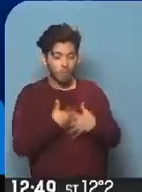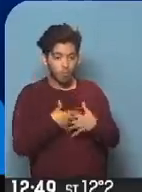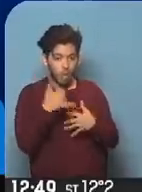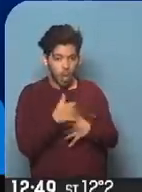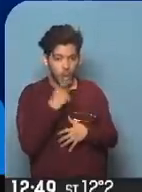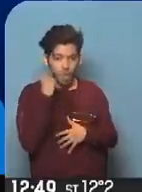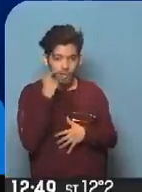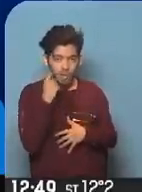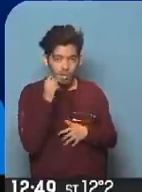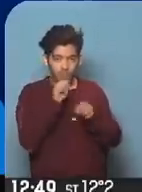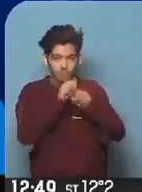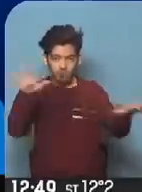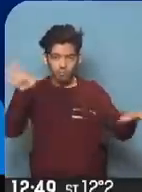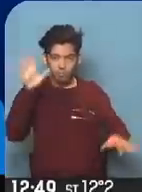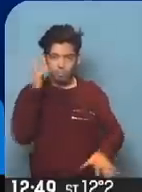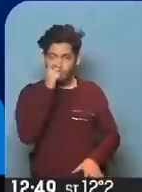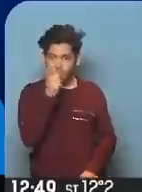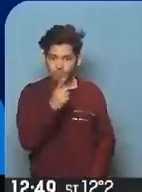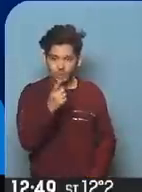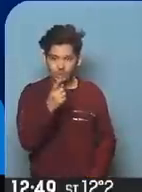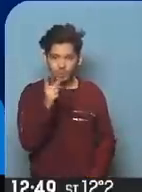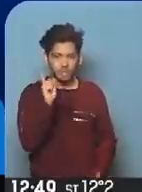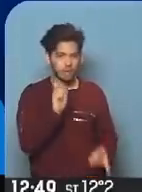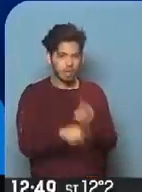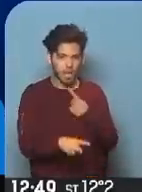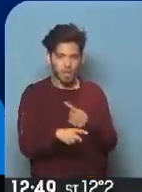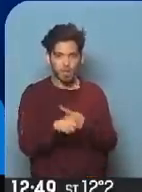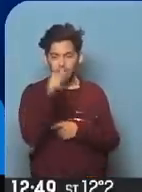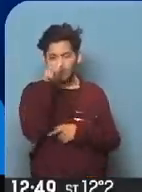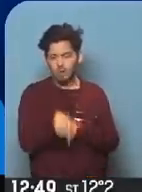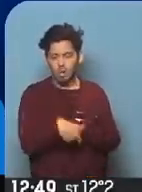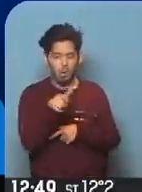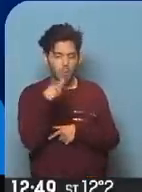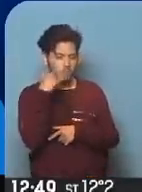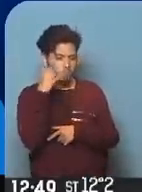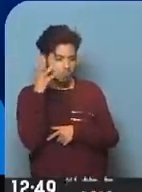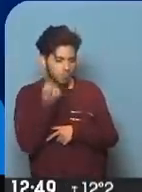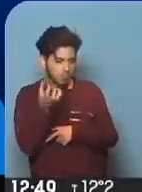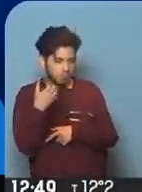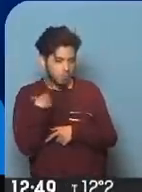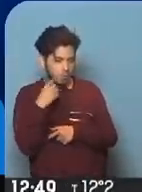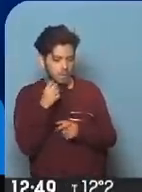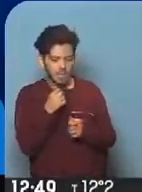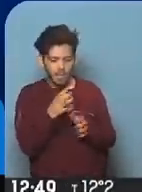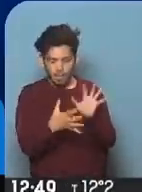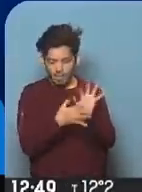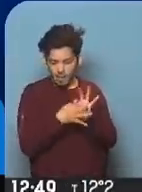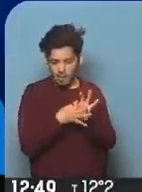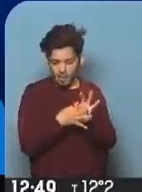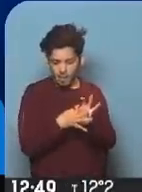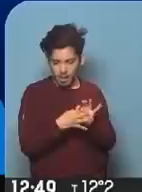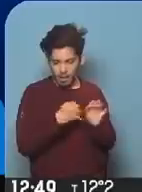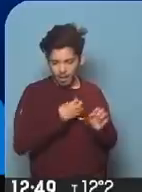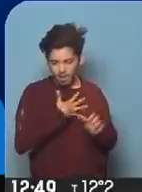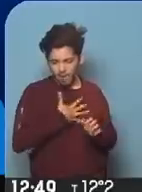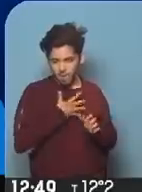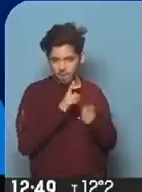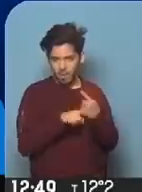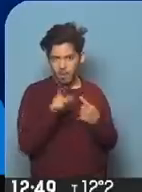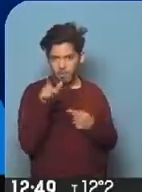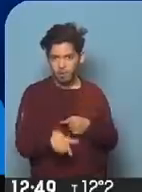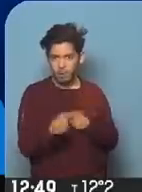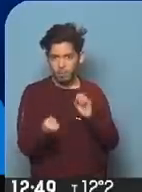de difusión extraordinario. Instantáneo, uno reproduce y crea una sensación de familiaridad muy directa, porque quien te manda la noticia en general